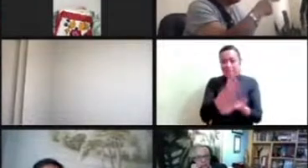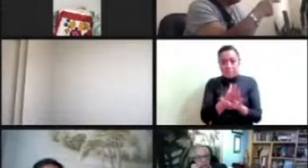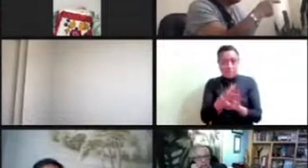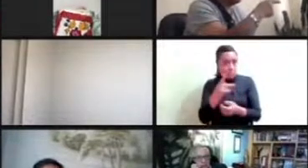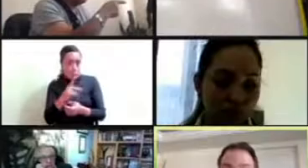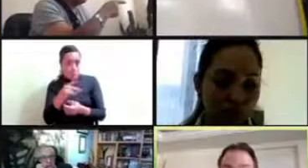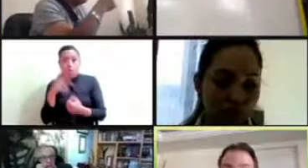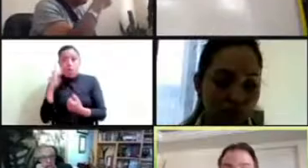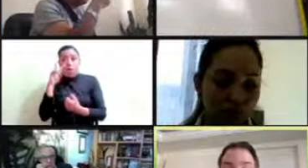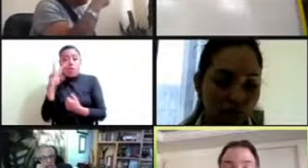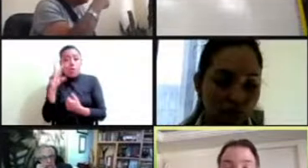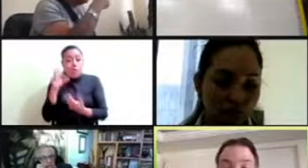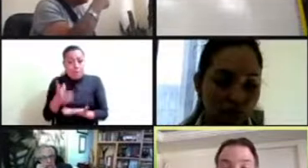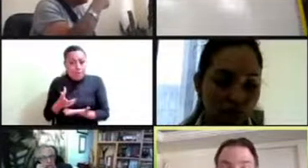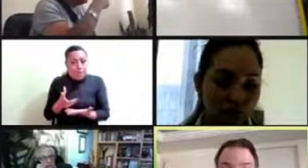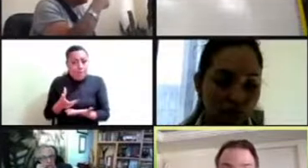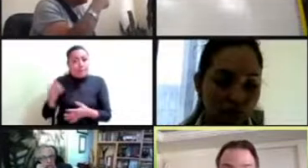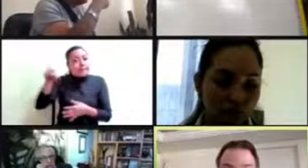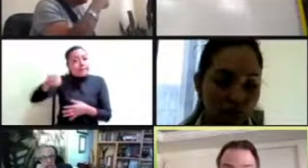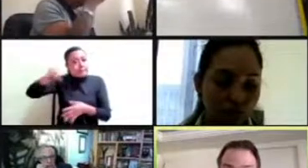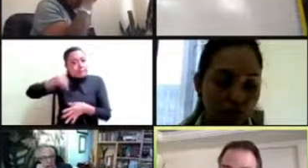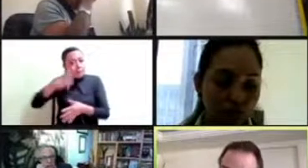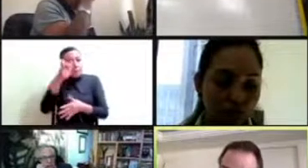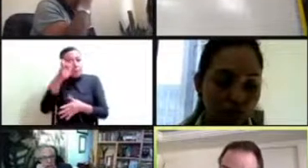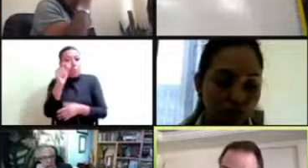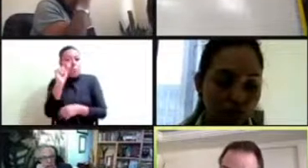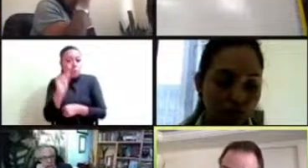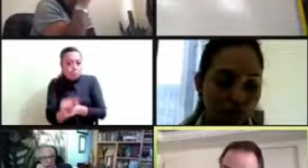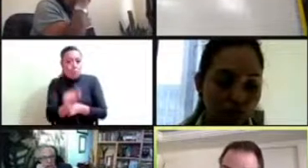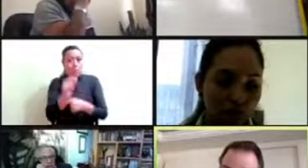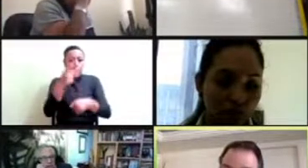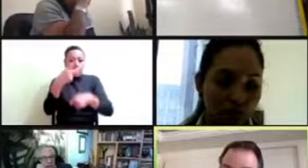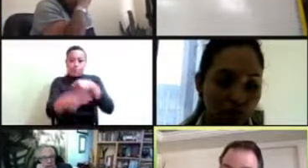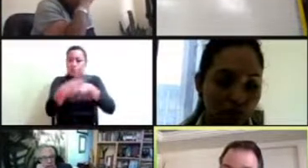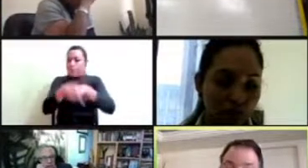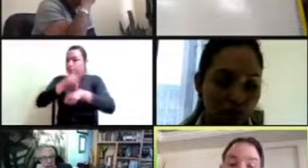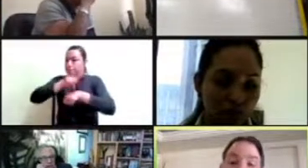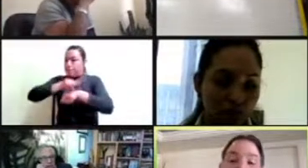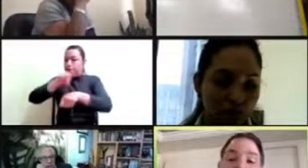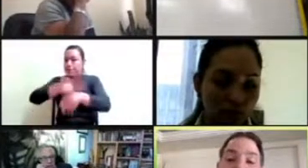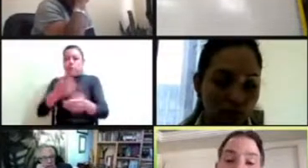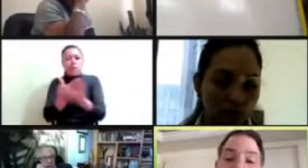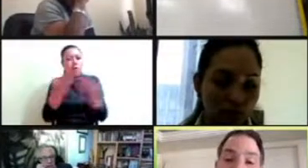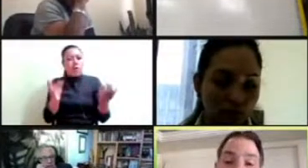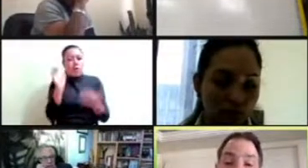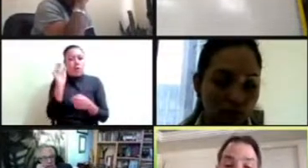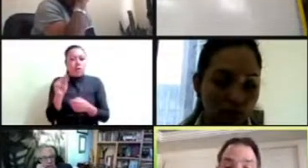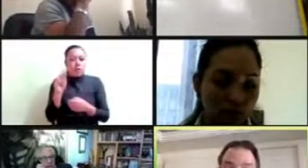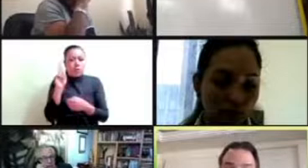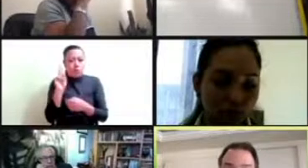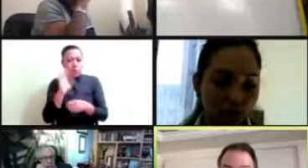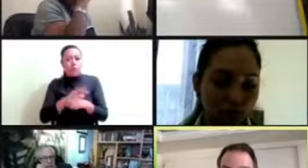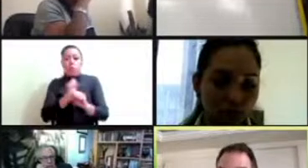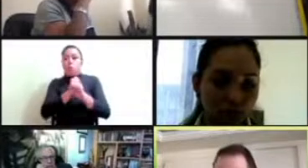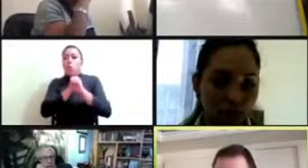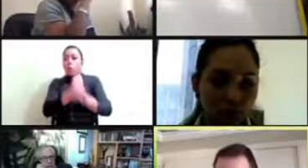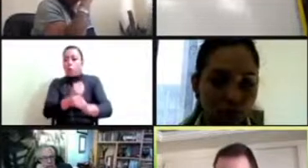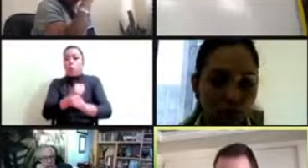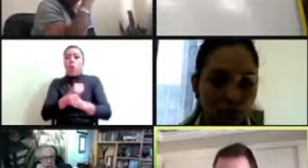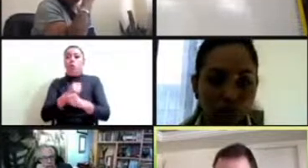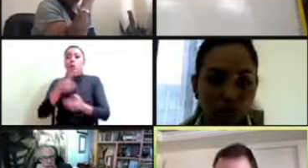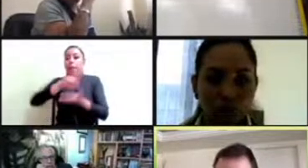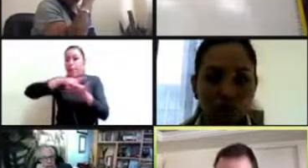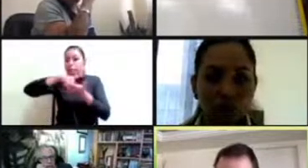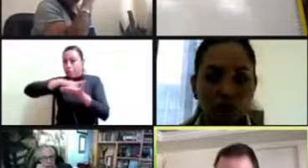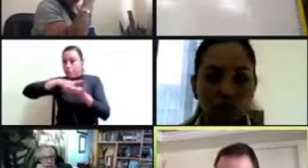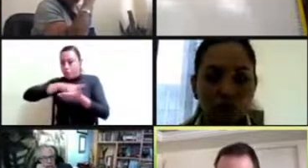que se enfrentan todos los días. Incluso la Oficina de Naciones Unidas contra la Droga y el Delito ha manifestado